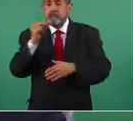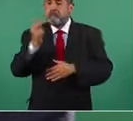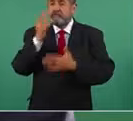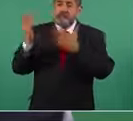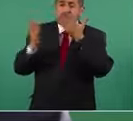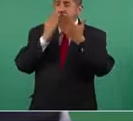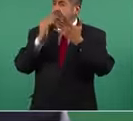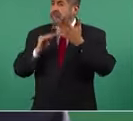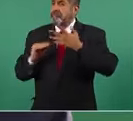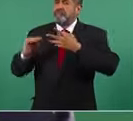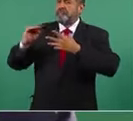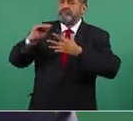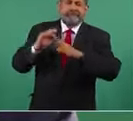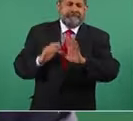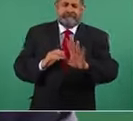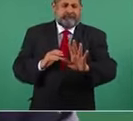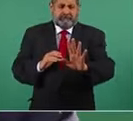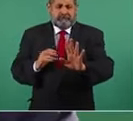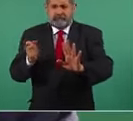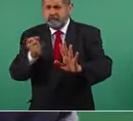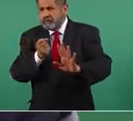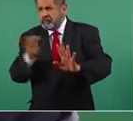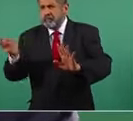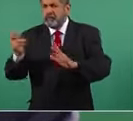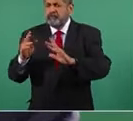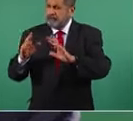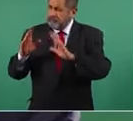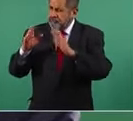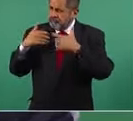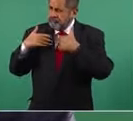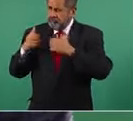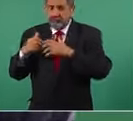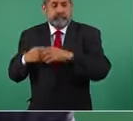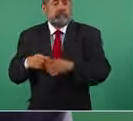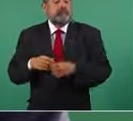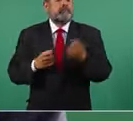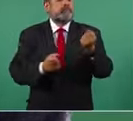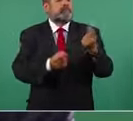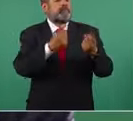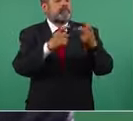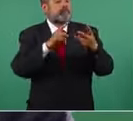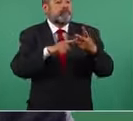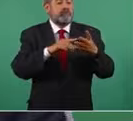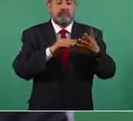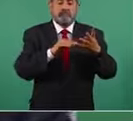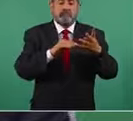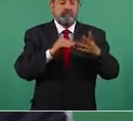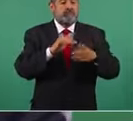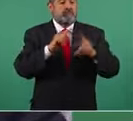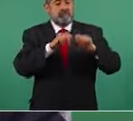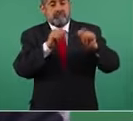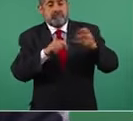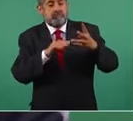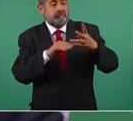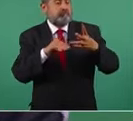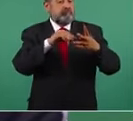Hay quienes tienen nivel licenciatura, maestría, doctorado y son